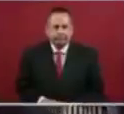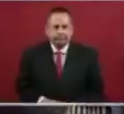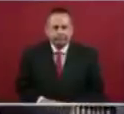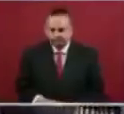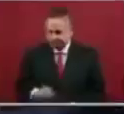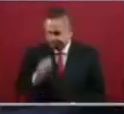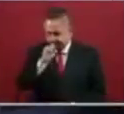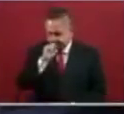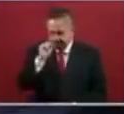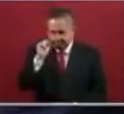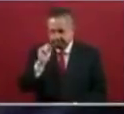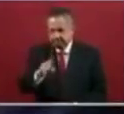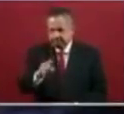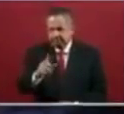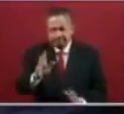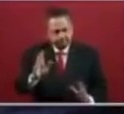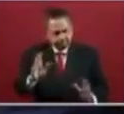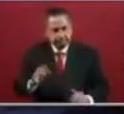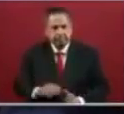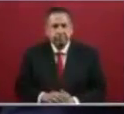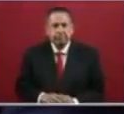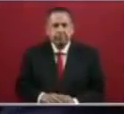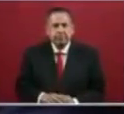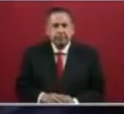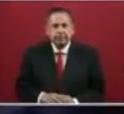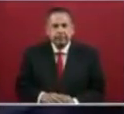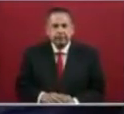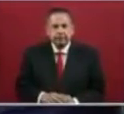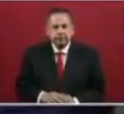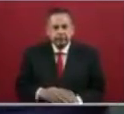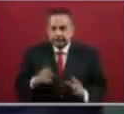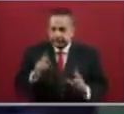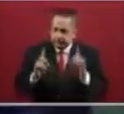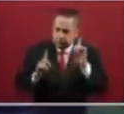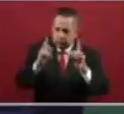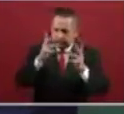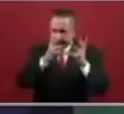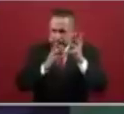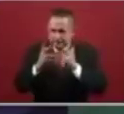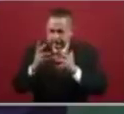También, aunque sea polémico,